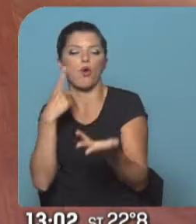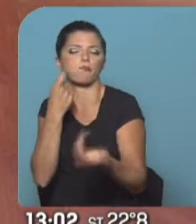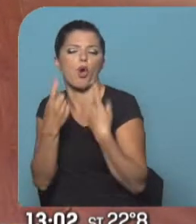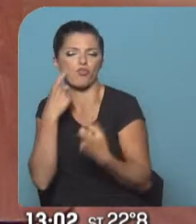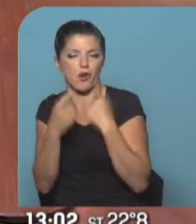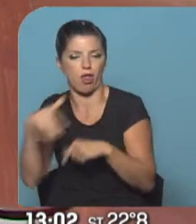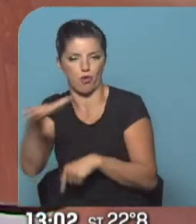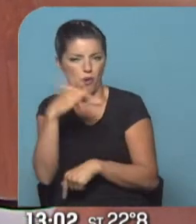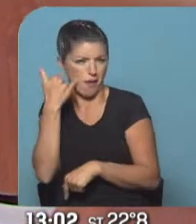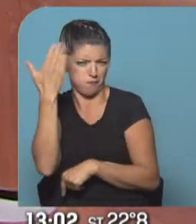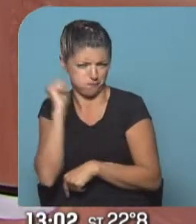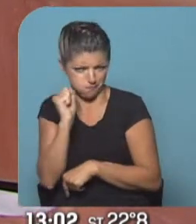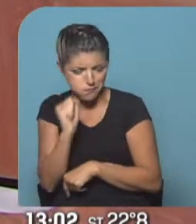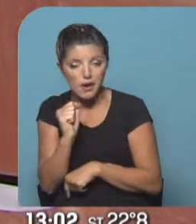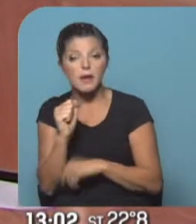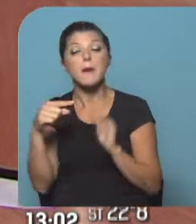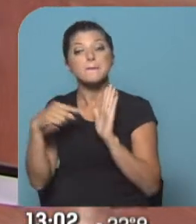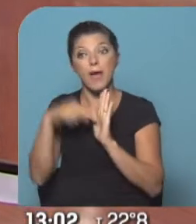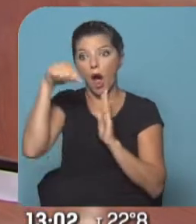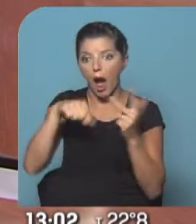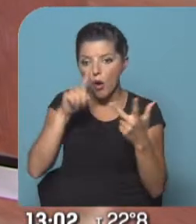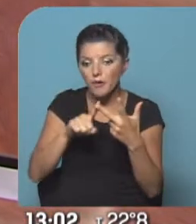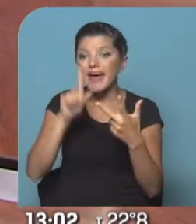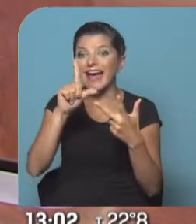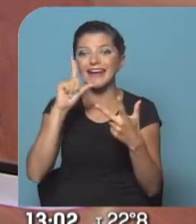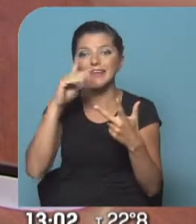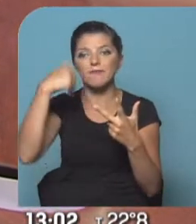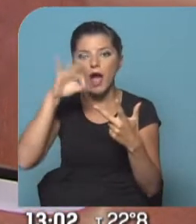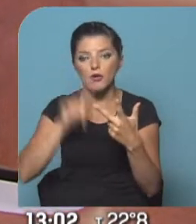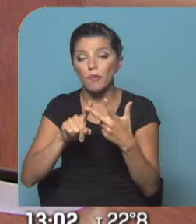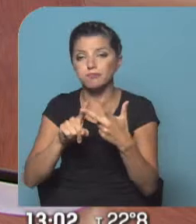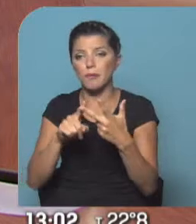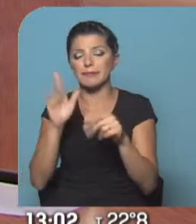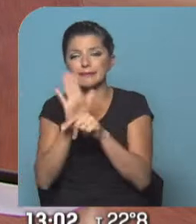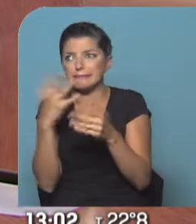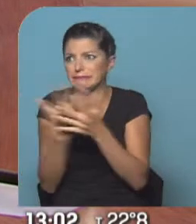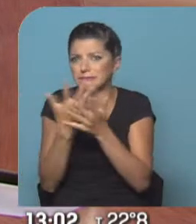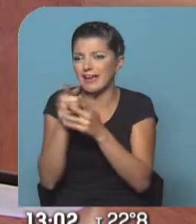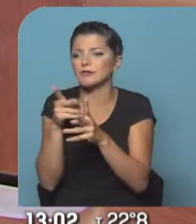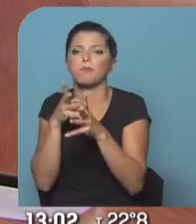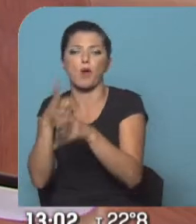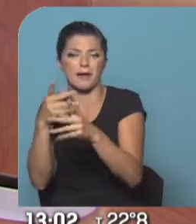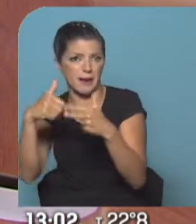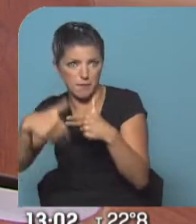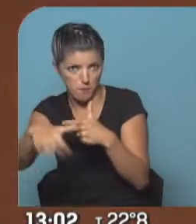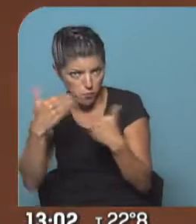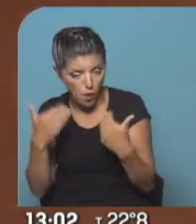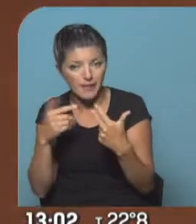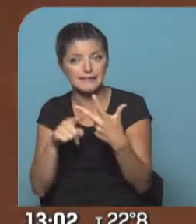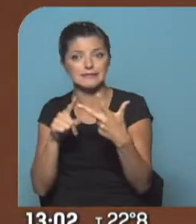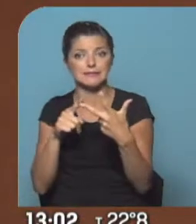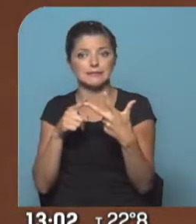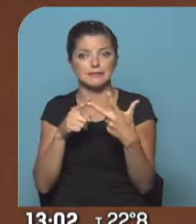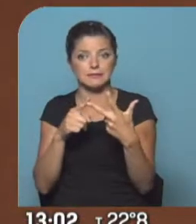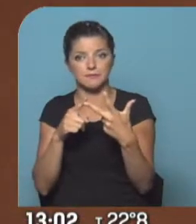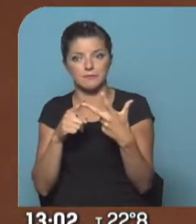estaba. Pero ahora que el Líbano aparezca casi como un rehén de esta situación o de esta guerra por aproximación, resulta,